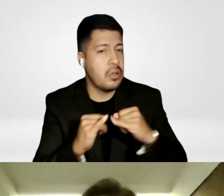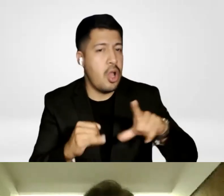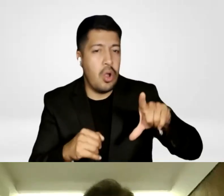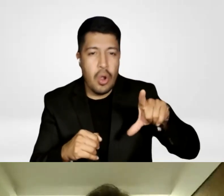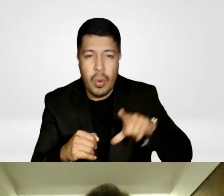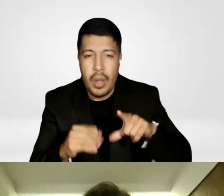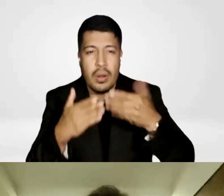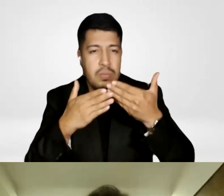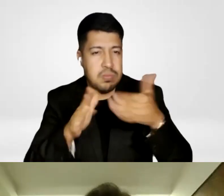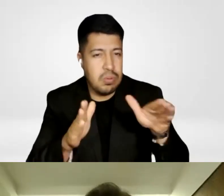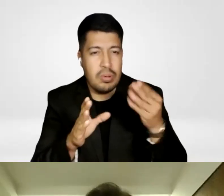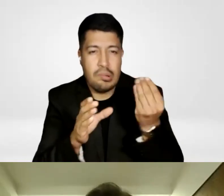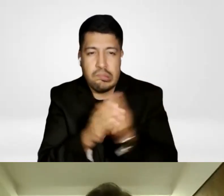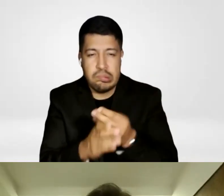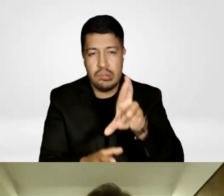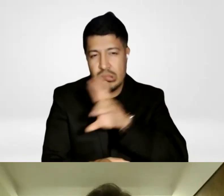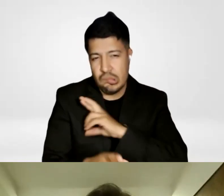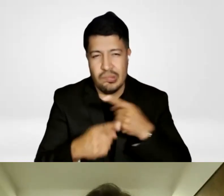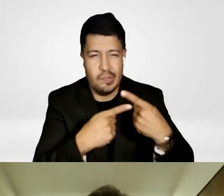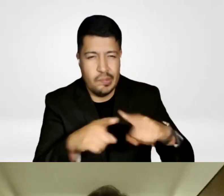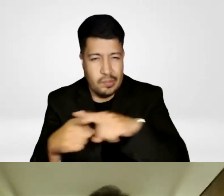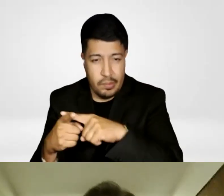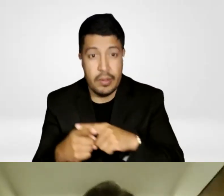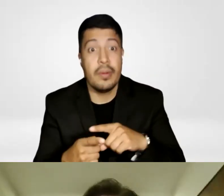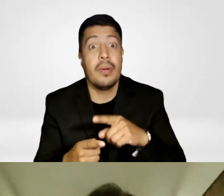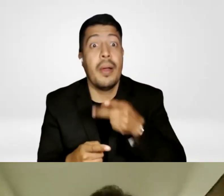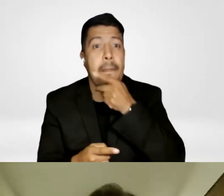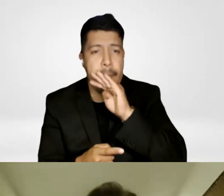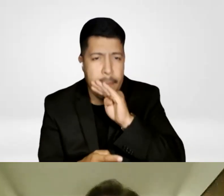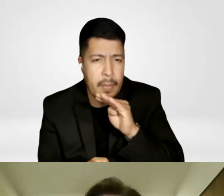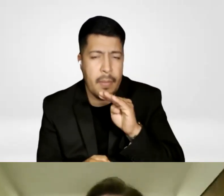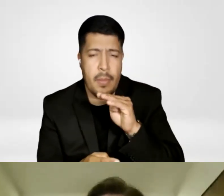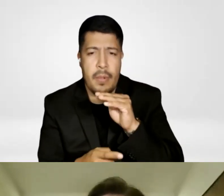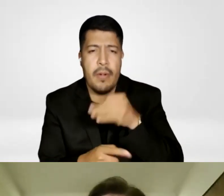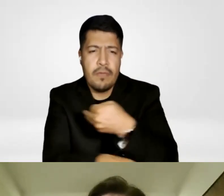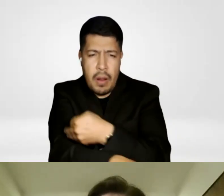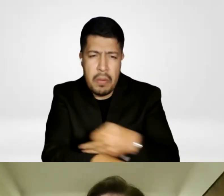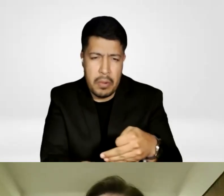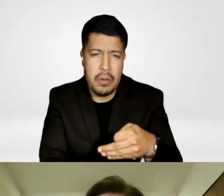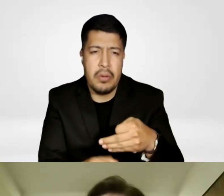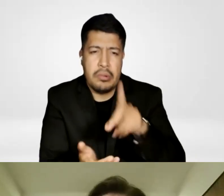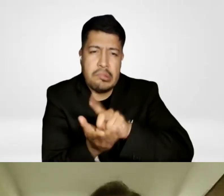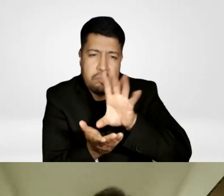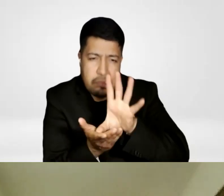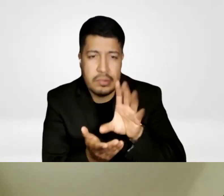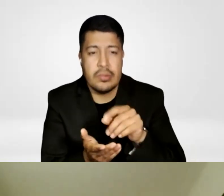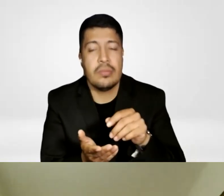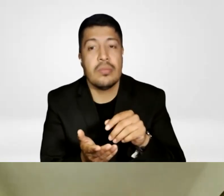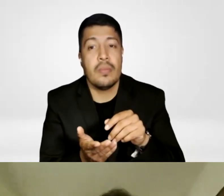privadas, por personas con discapacidad, por madres de personas con discapacidad, y entre todos hacemos